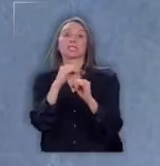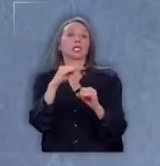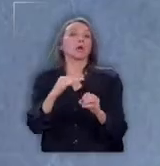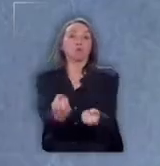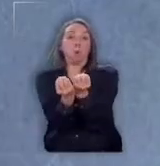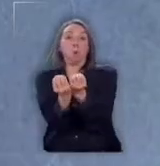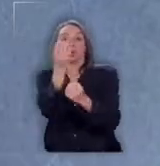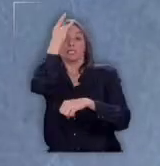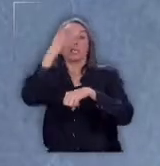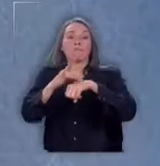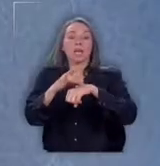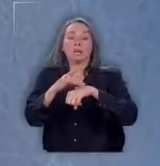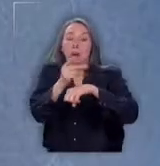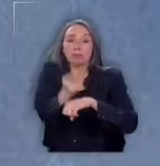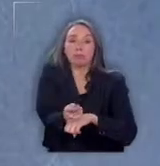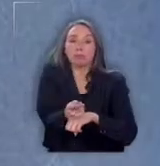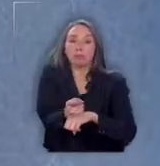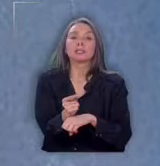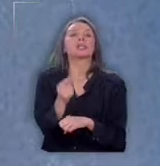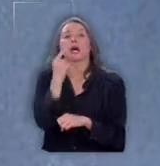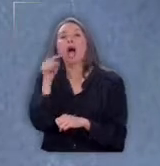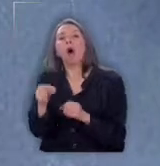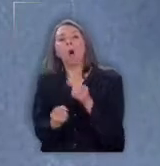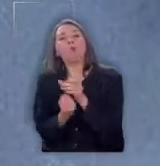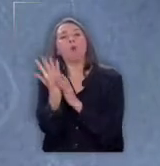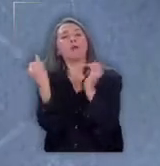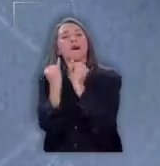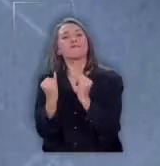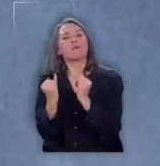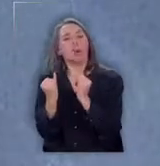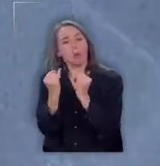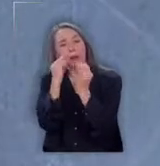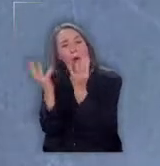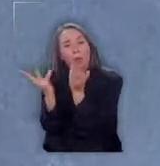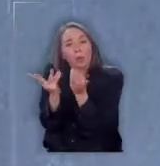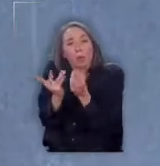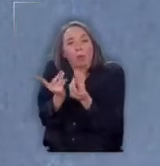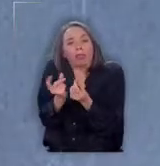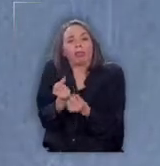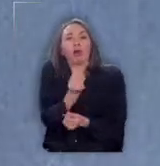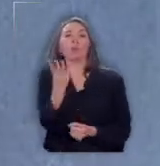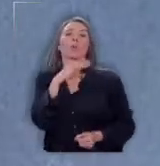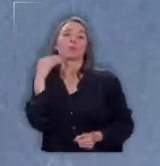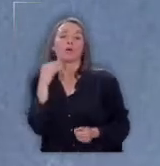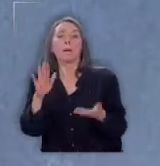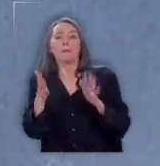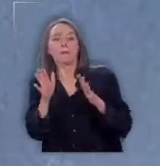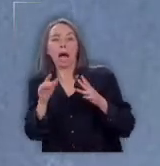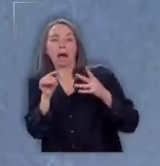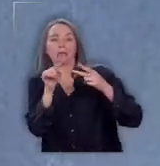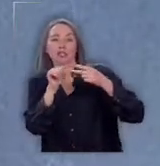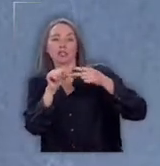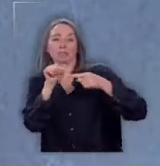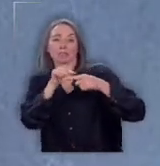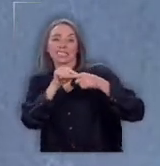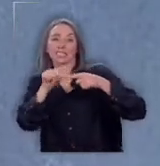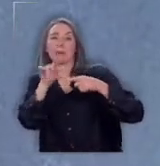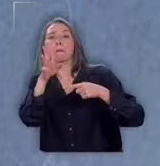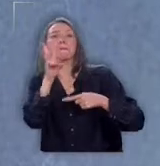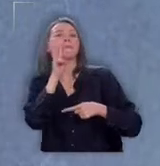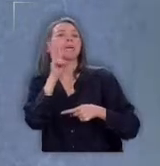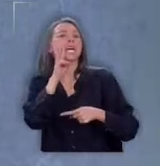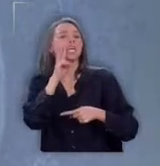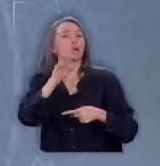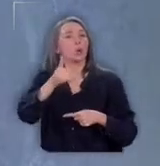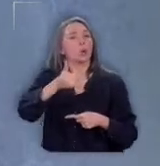doctor con este nuevo sistema de conteo de víctimas fatales hay quies señalan que más menos a mitad de esta semana debería